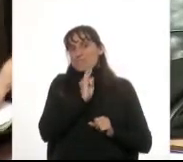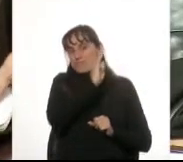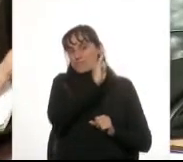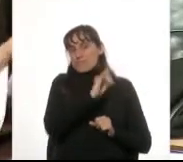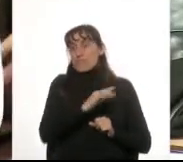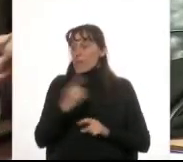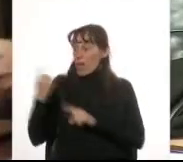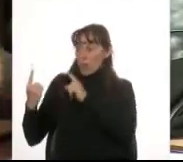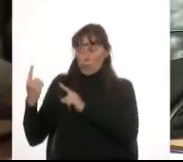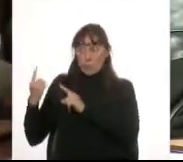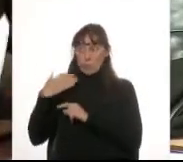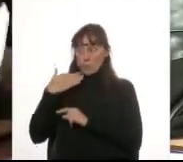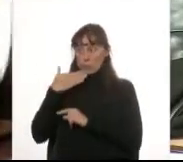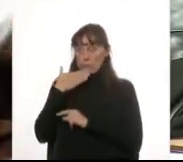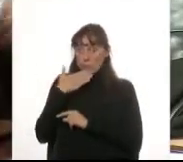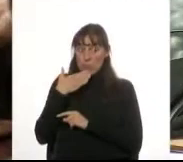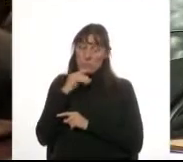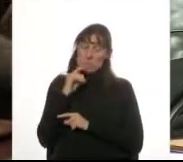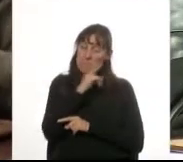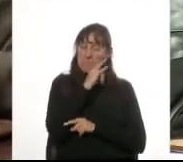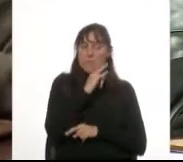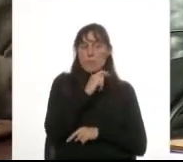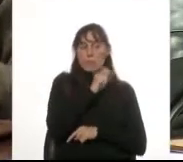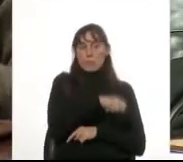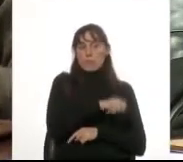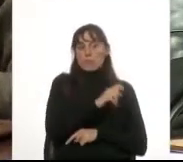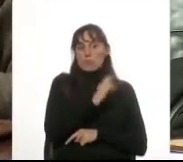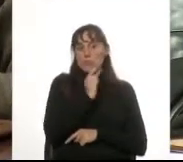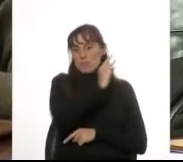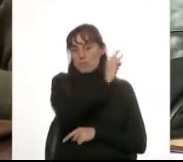a los que tienen dudas aquí.